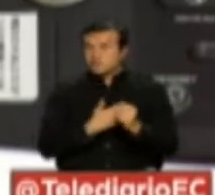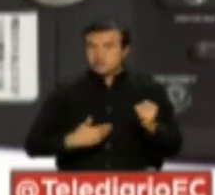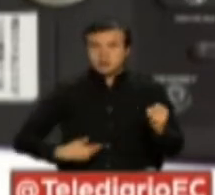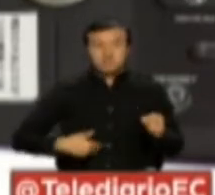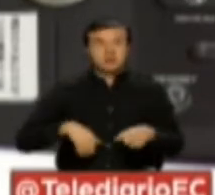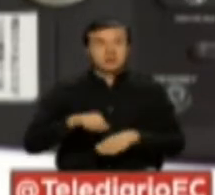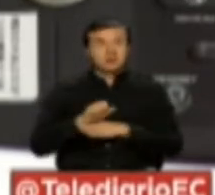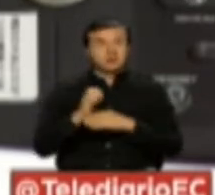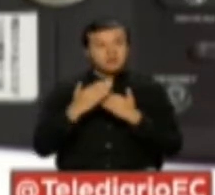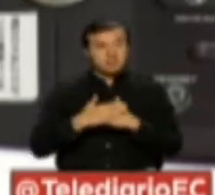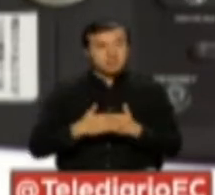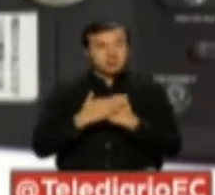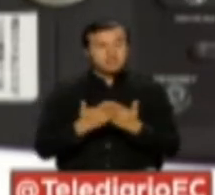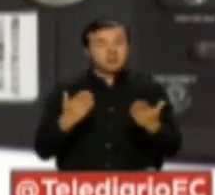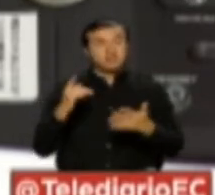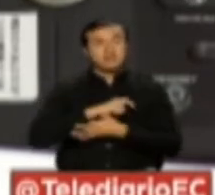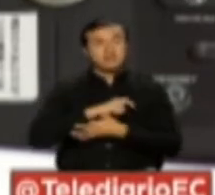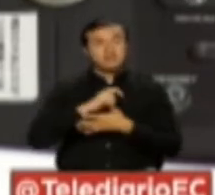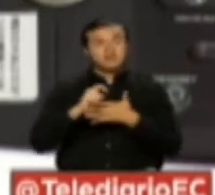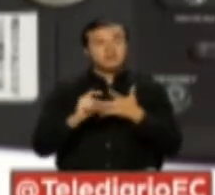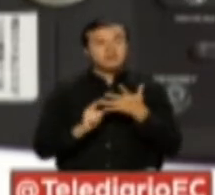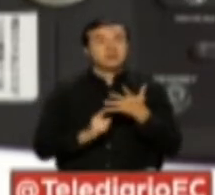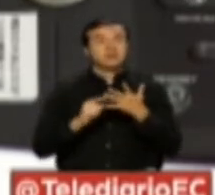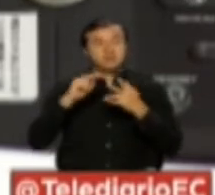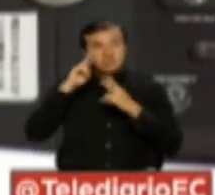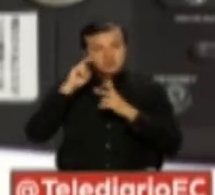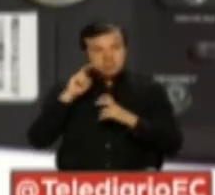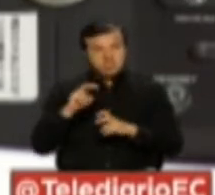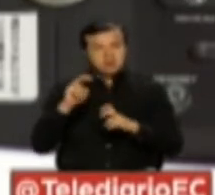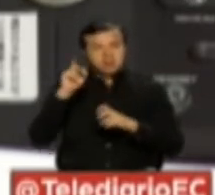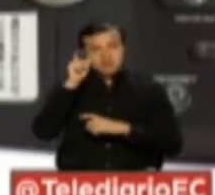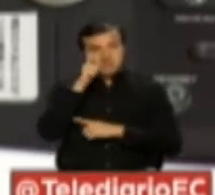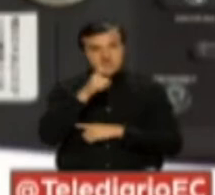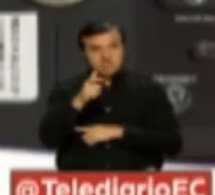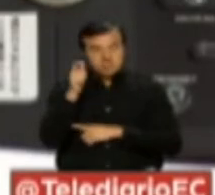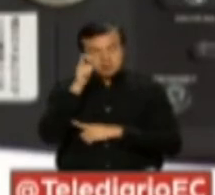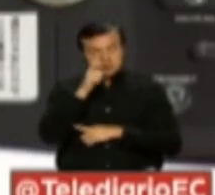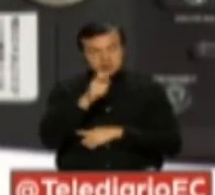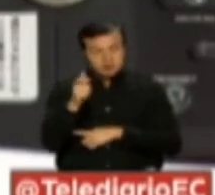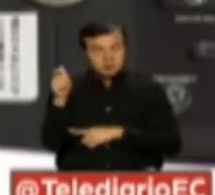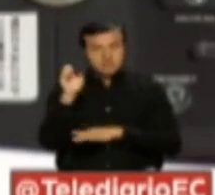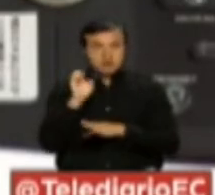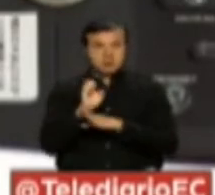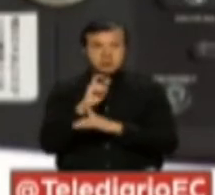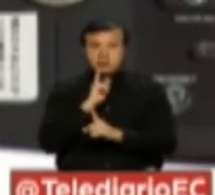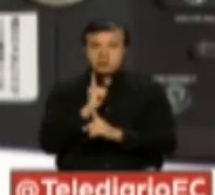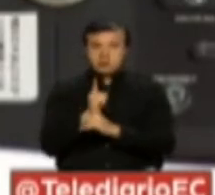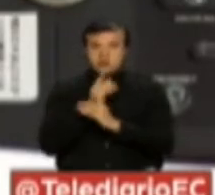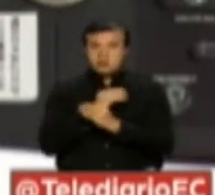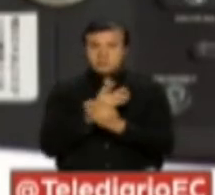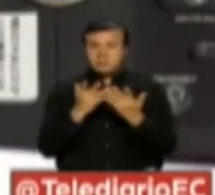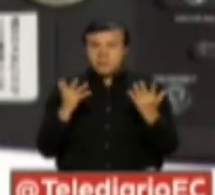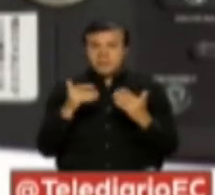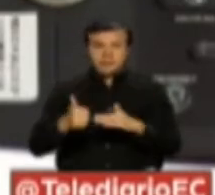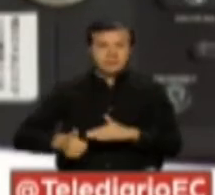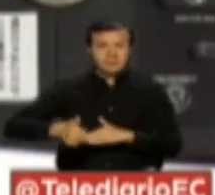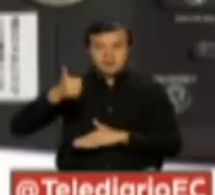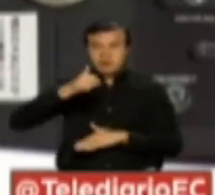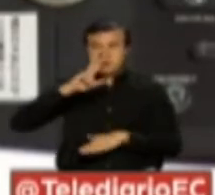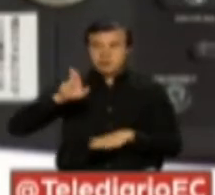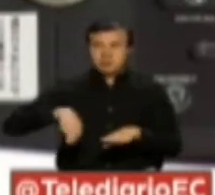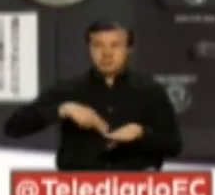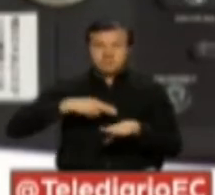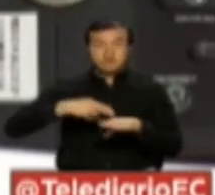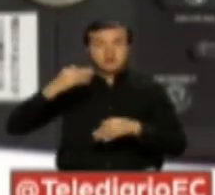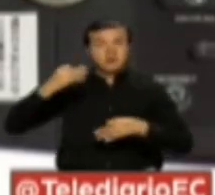República, tiene que ser investigado por el fiscal general de la Nación y por la Corte Nacional de